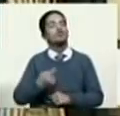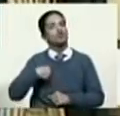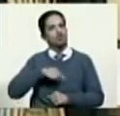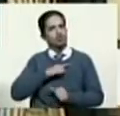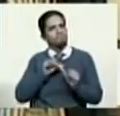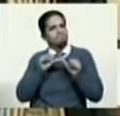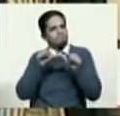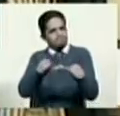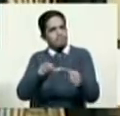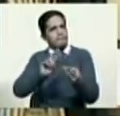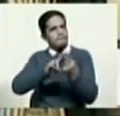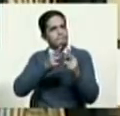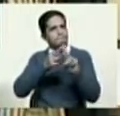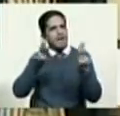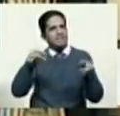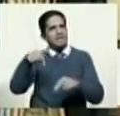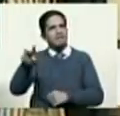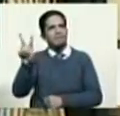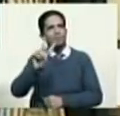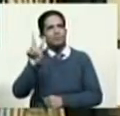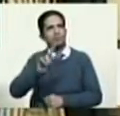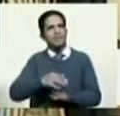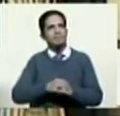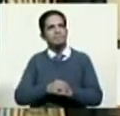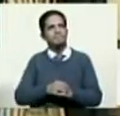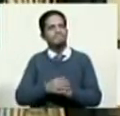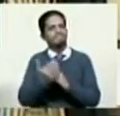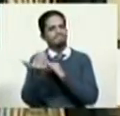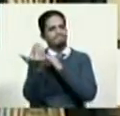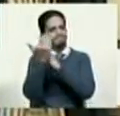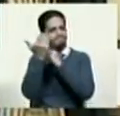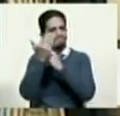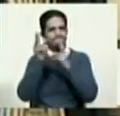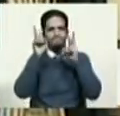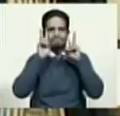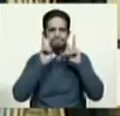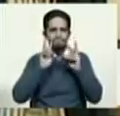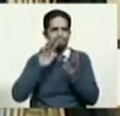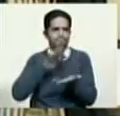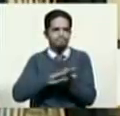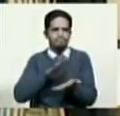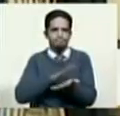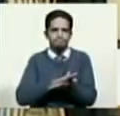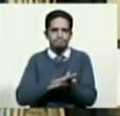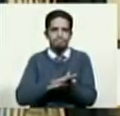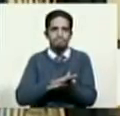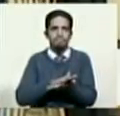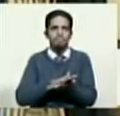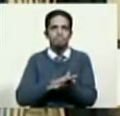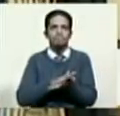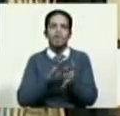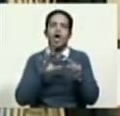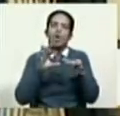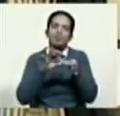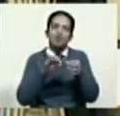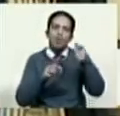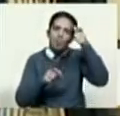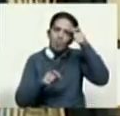del país. Hemos logrado mantener la integridad y la soberanía nacional. Hemos logrado mantener la unión